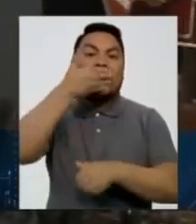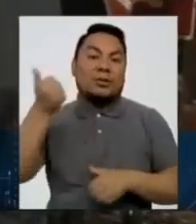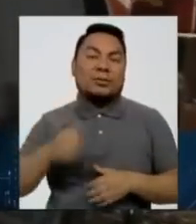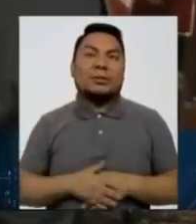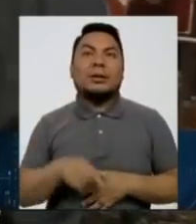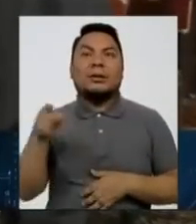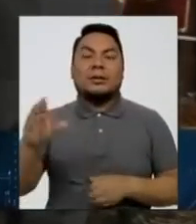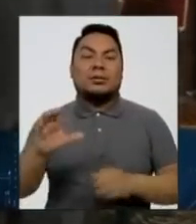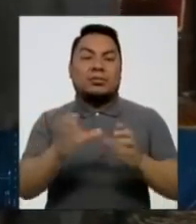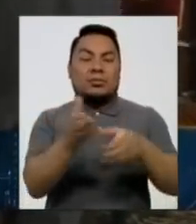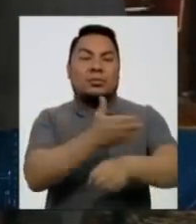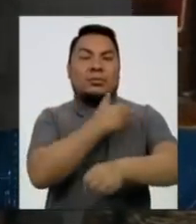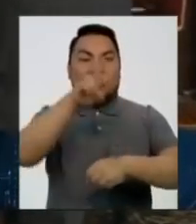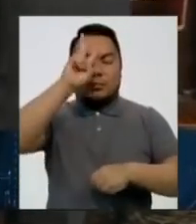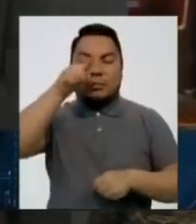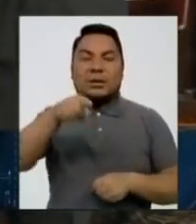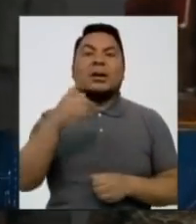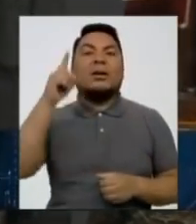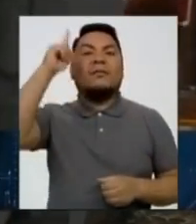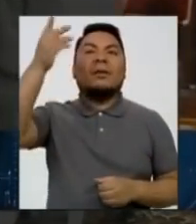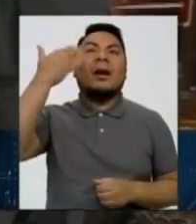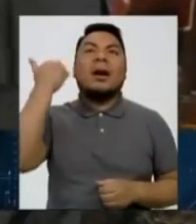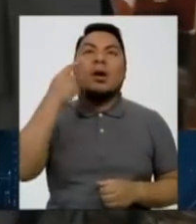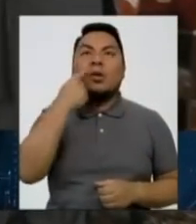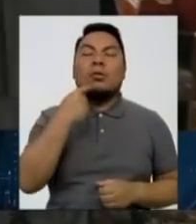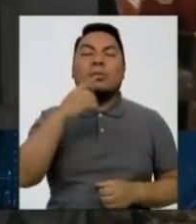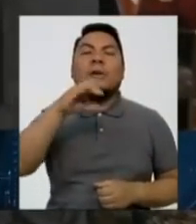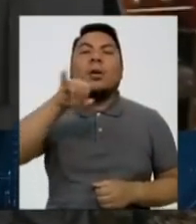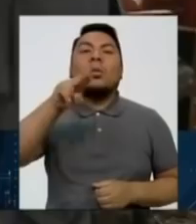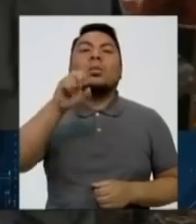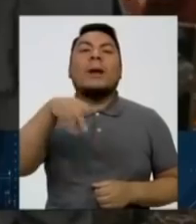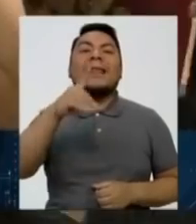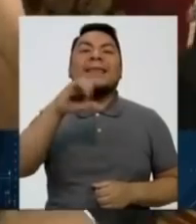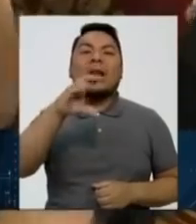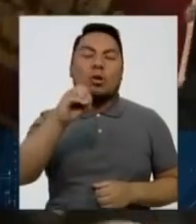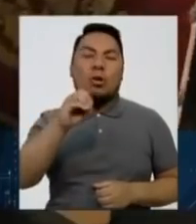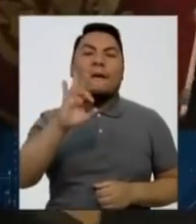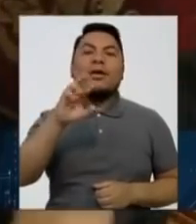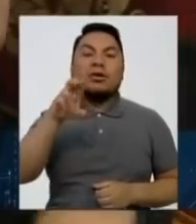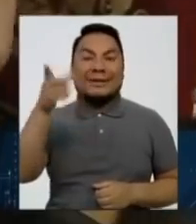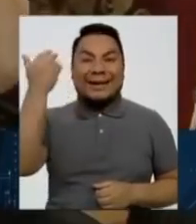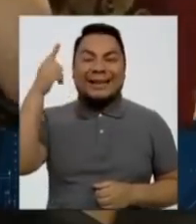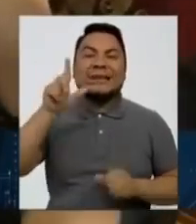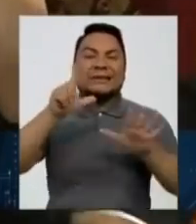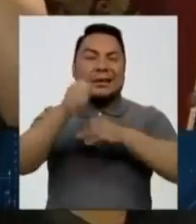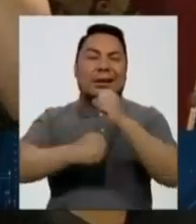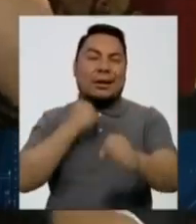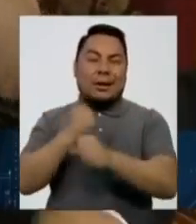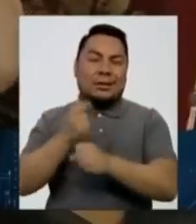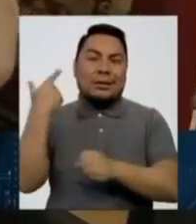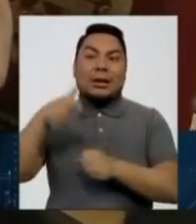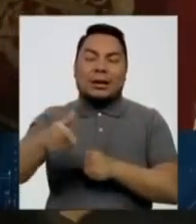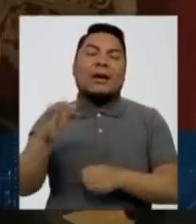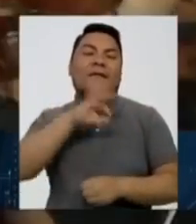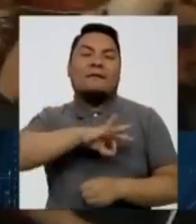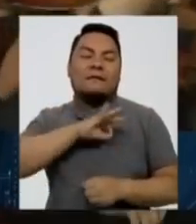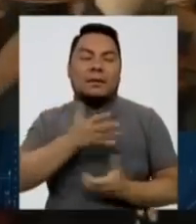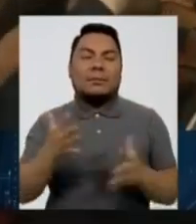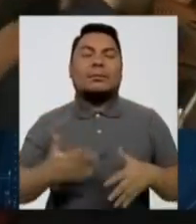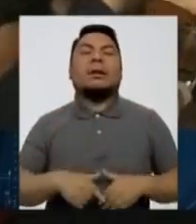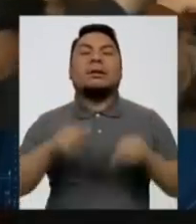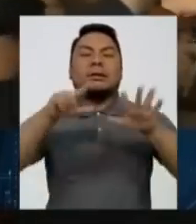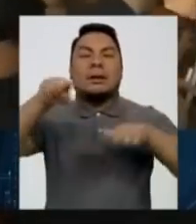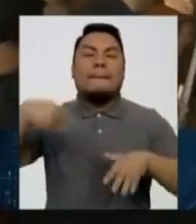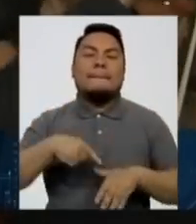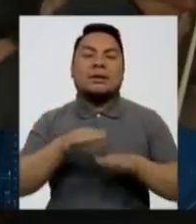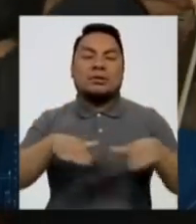Sinfonía por el Perú fue fundada por el tenor peruano Juan Diego Flores hace 7 años. Gracias a este programa musical se benefician alrededor de 7.000